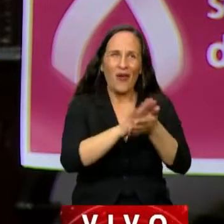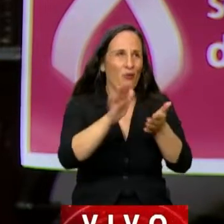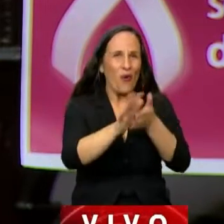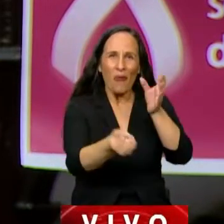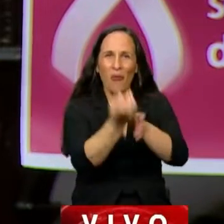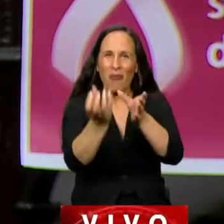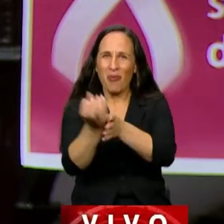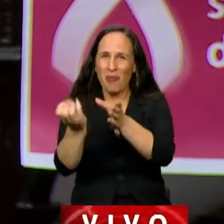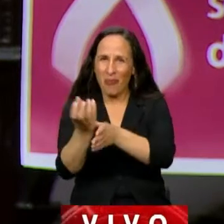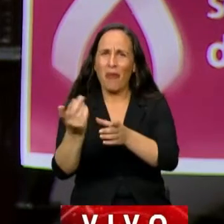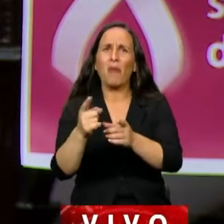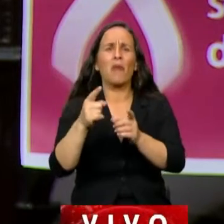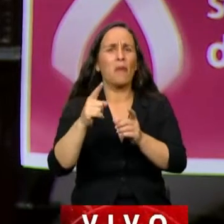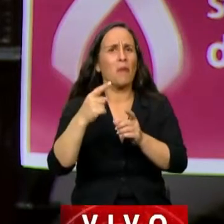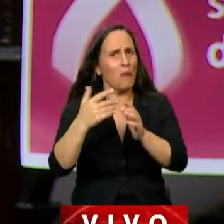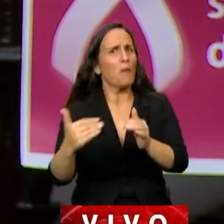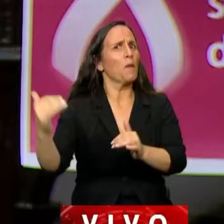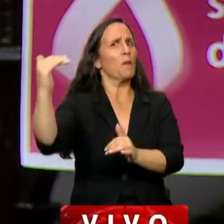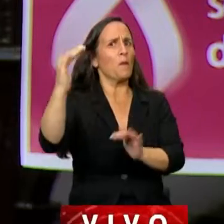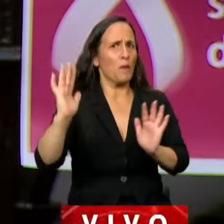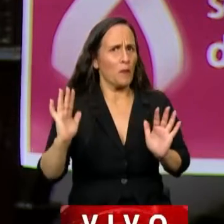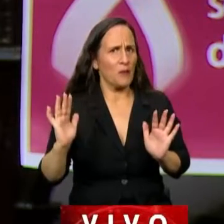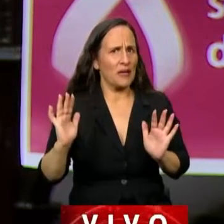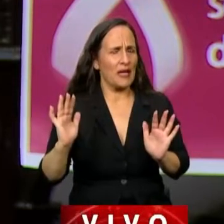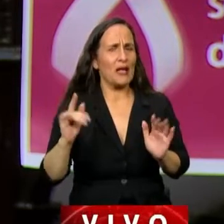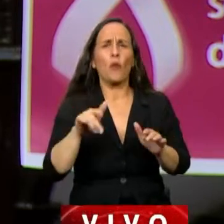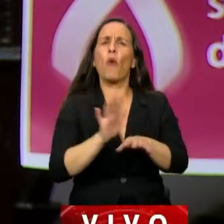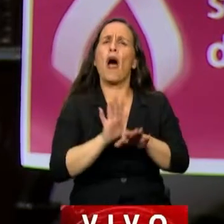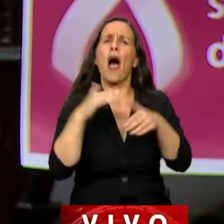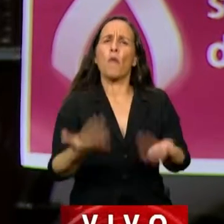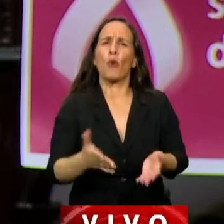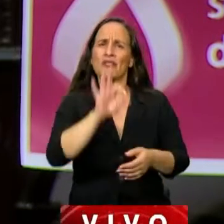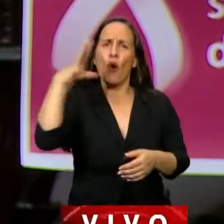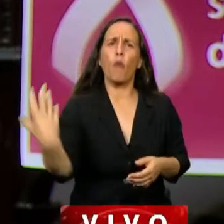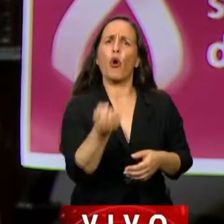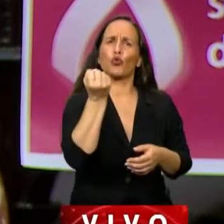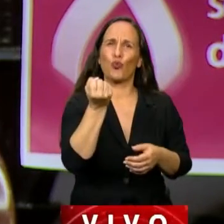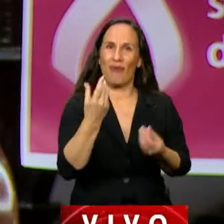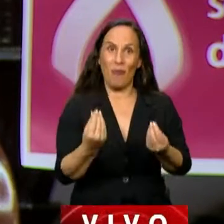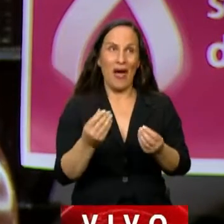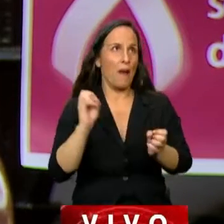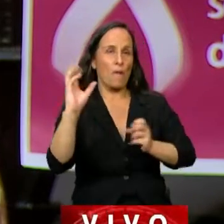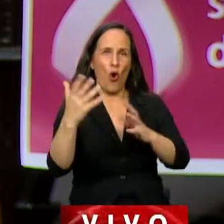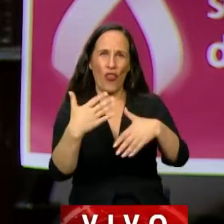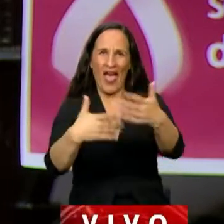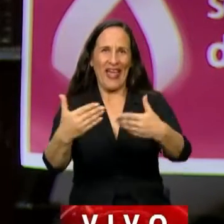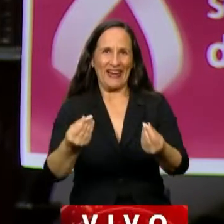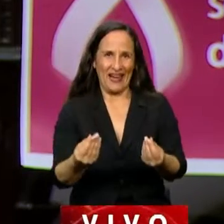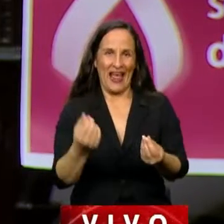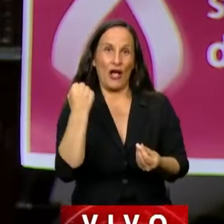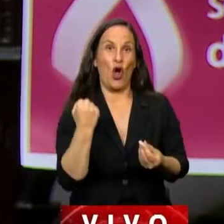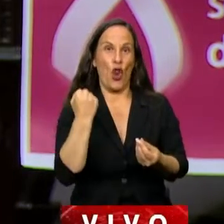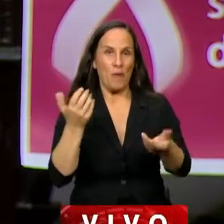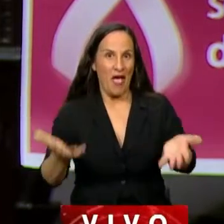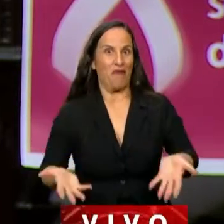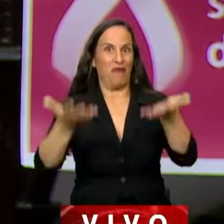el desarrollo a otro nivel, lo que supone una oportunidad para darle modernidad y potencia a nuestra